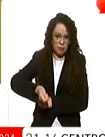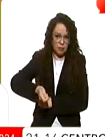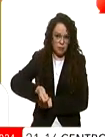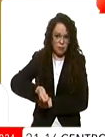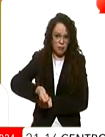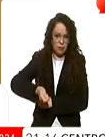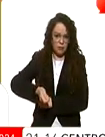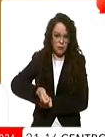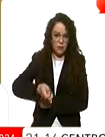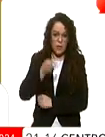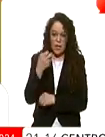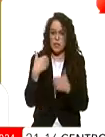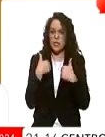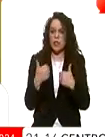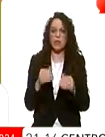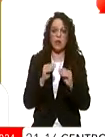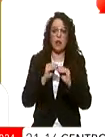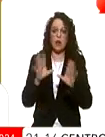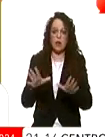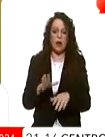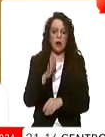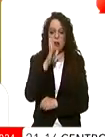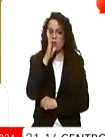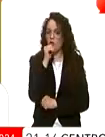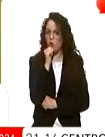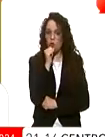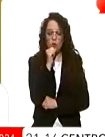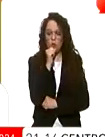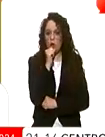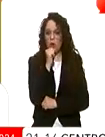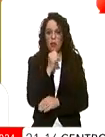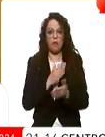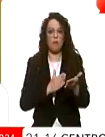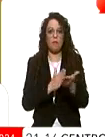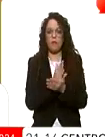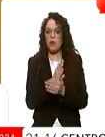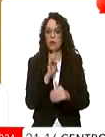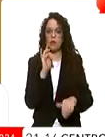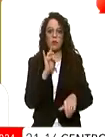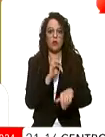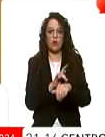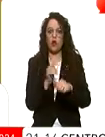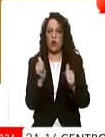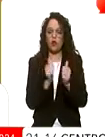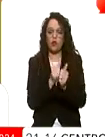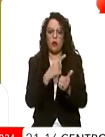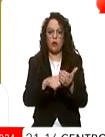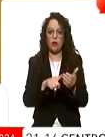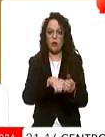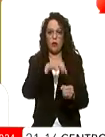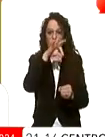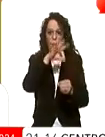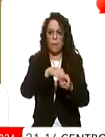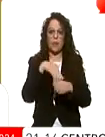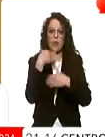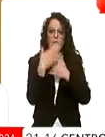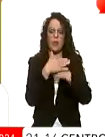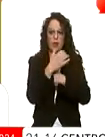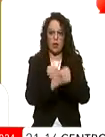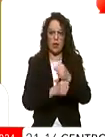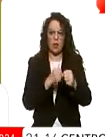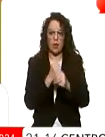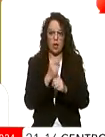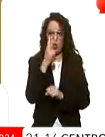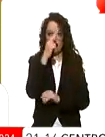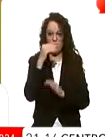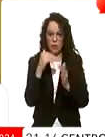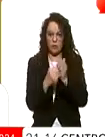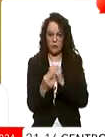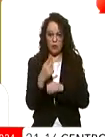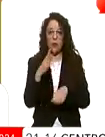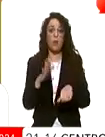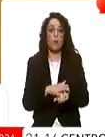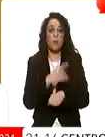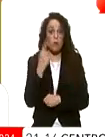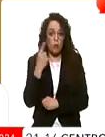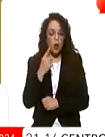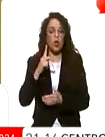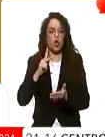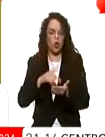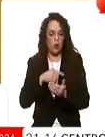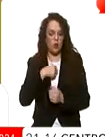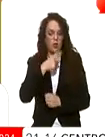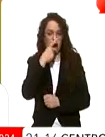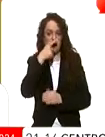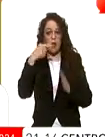el proceso electoral del año 2025 de acuerdo a los conceptos que se encuentran en la Constitución. De hecho, con claridad,